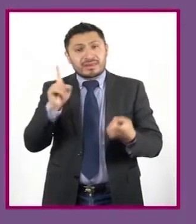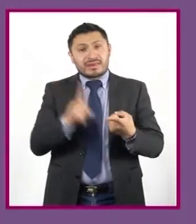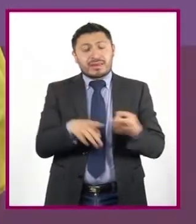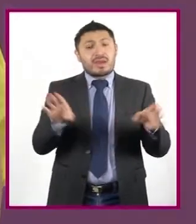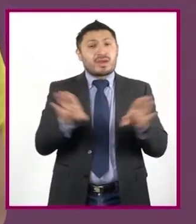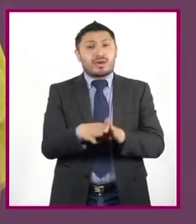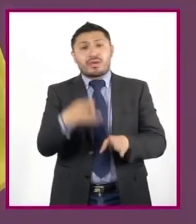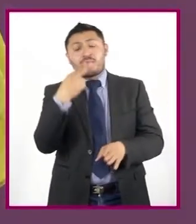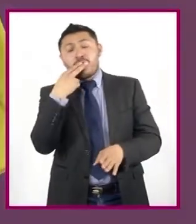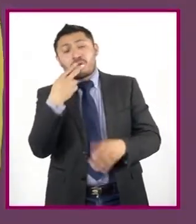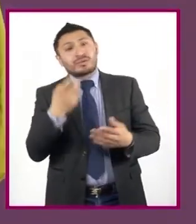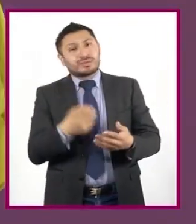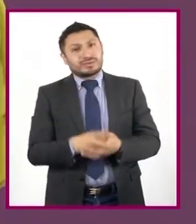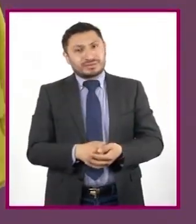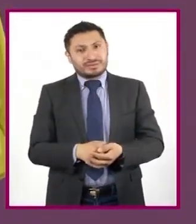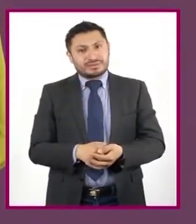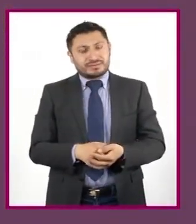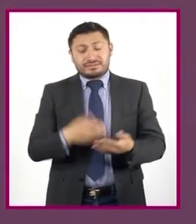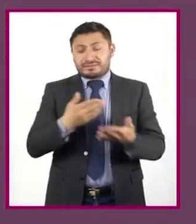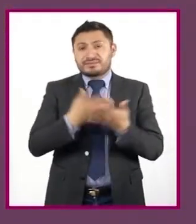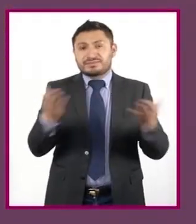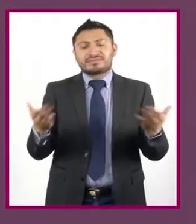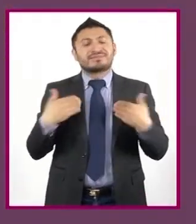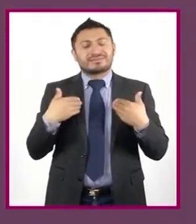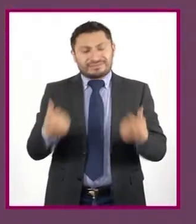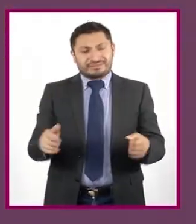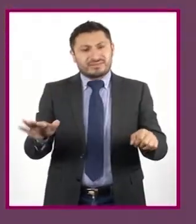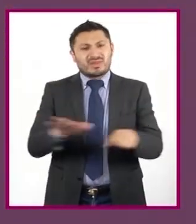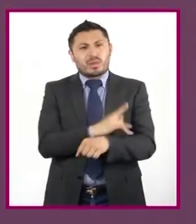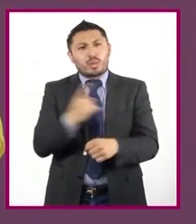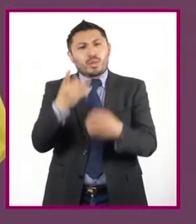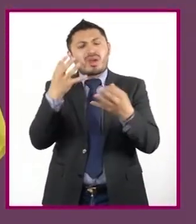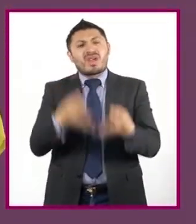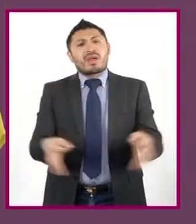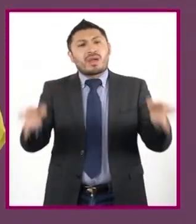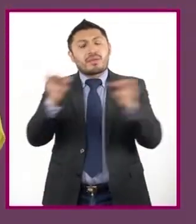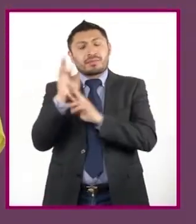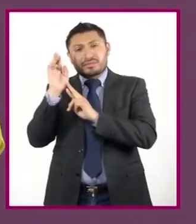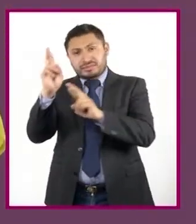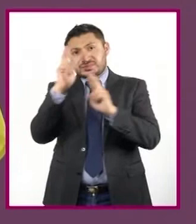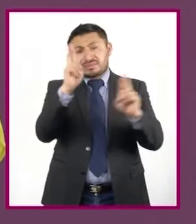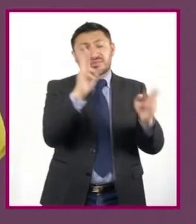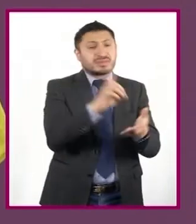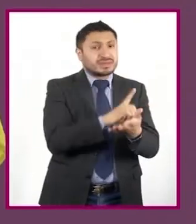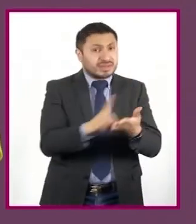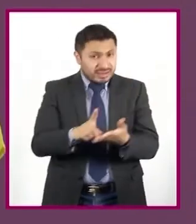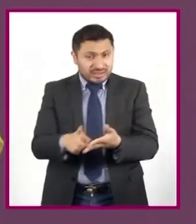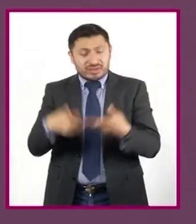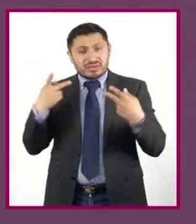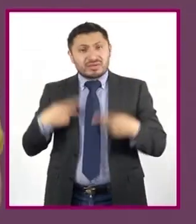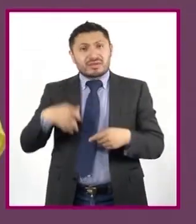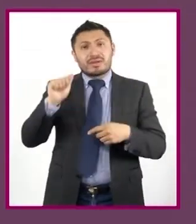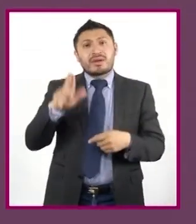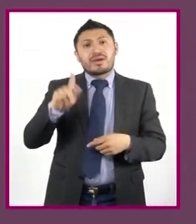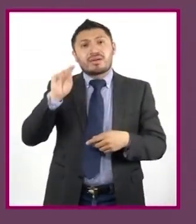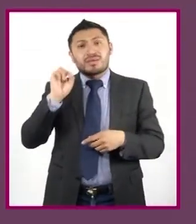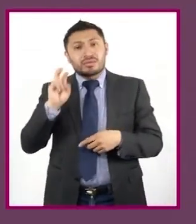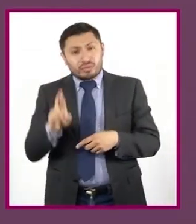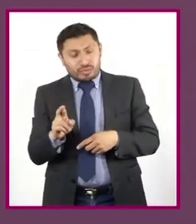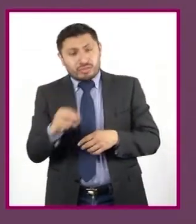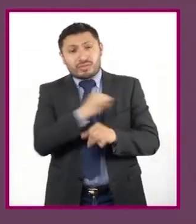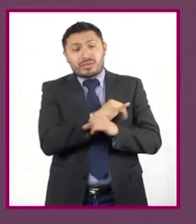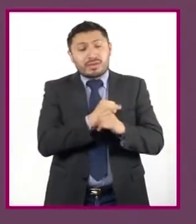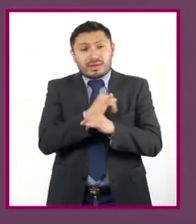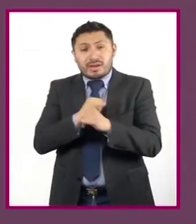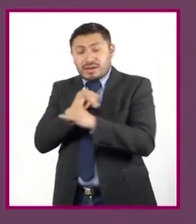obra. Ahora me queda más claro por qué es importante respetar los derechos de los autores. Al investigar